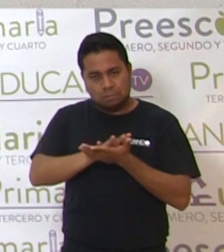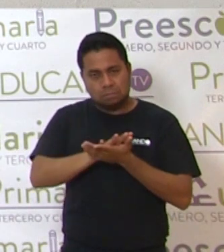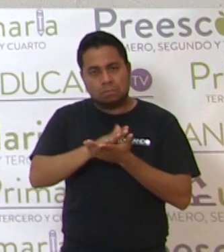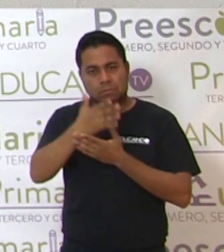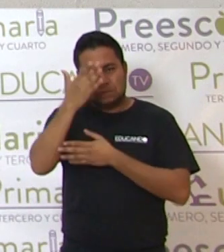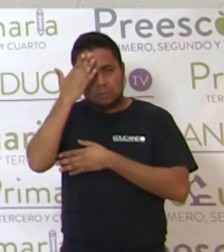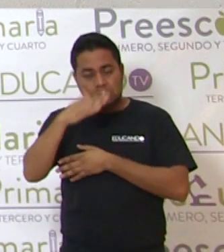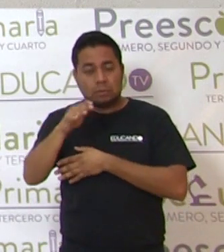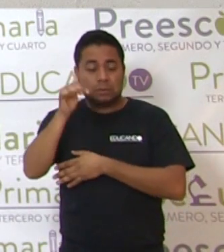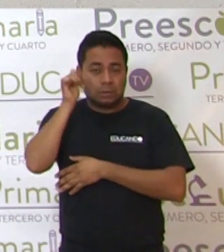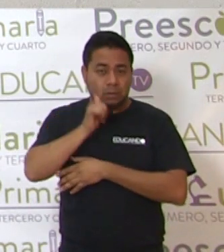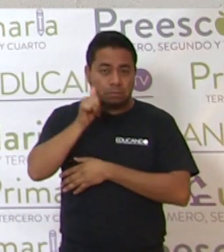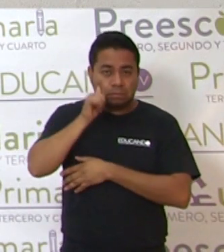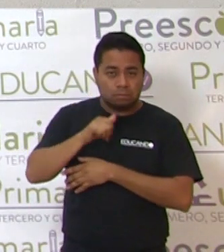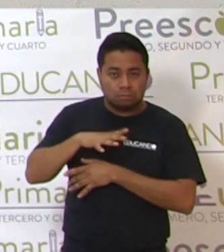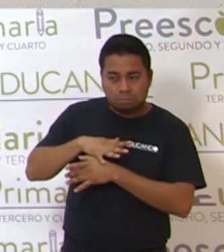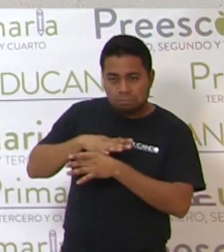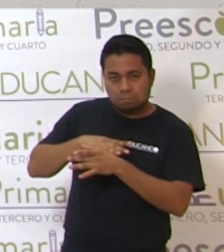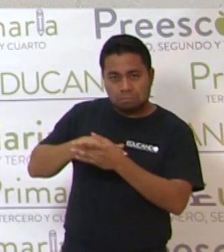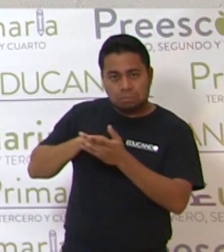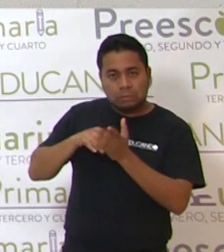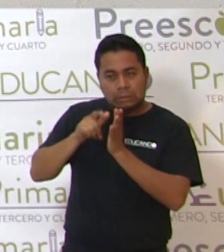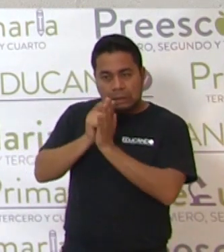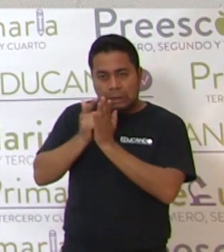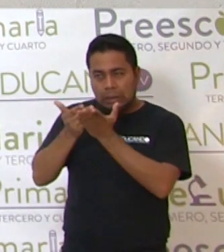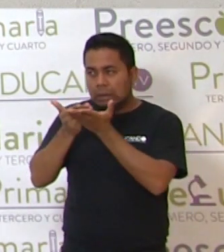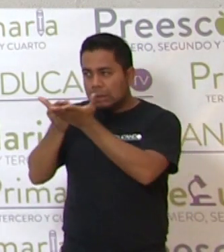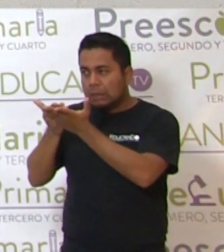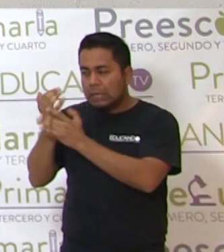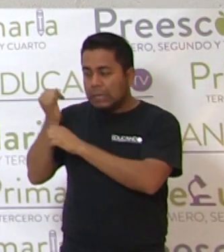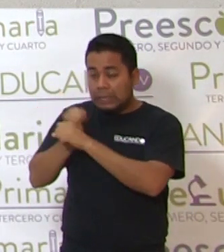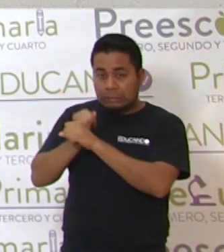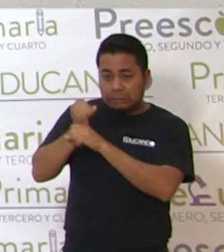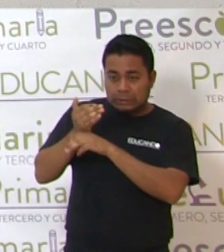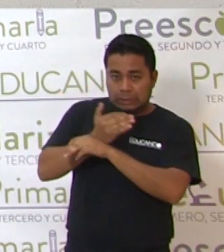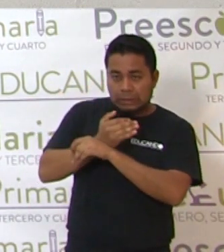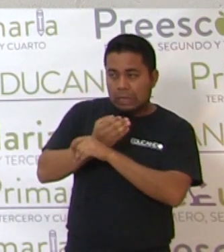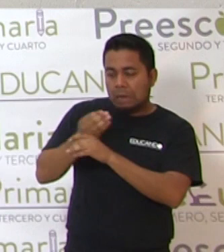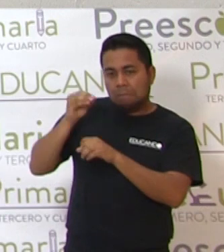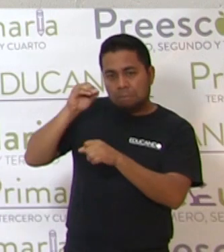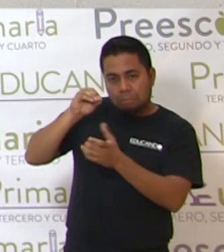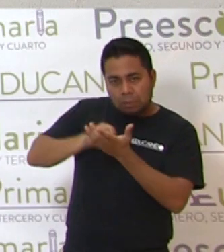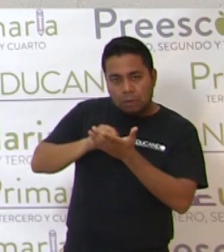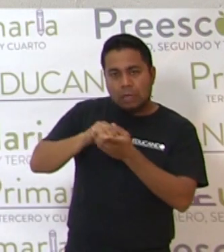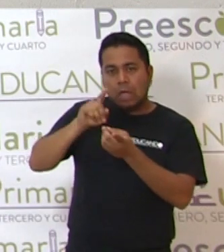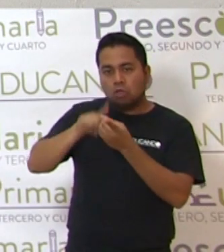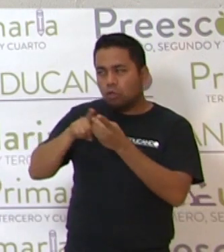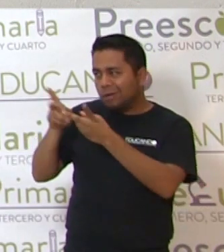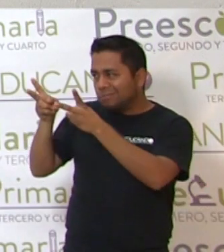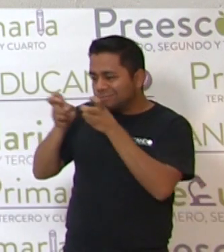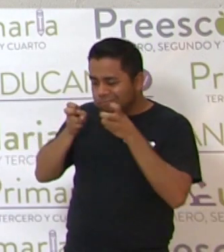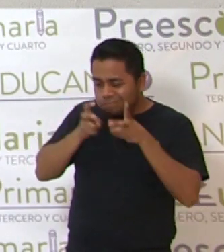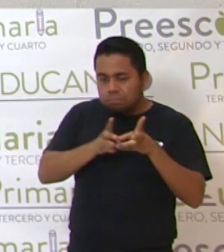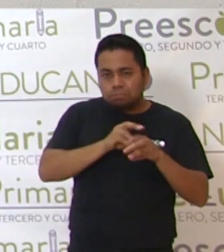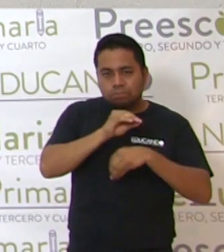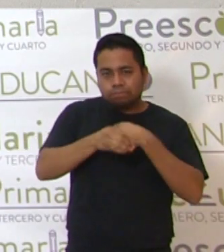que siempre hay trabajos en donde necesitamos al final de una investigación anotar las citas y las referencias.